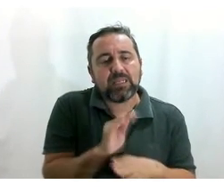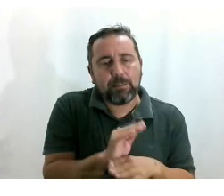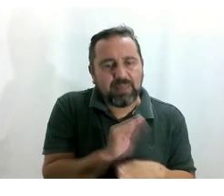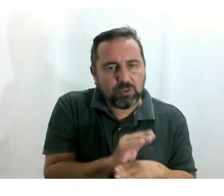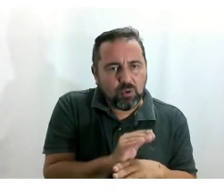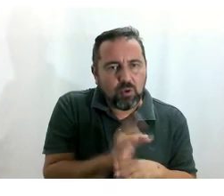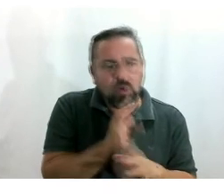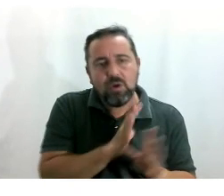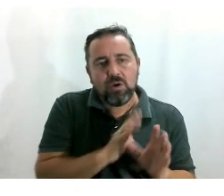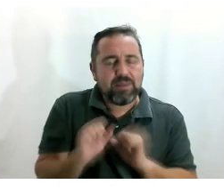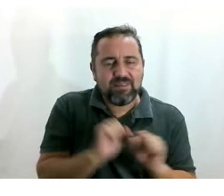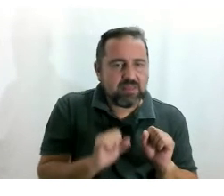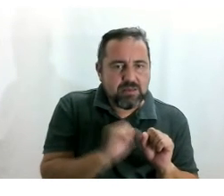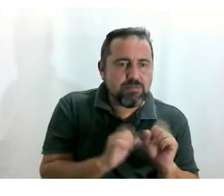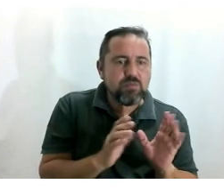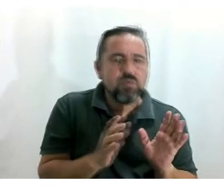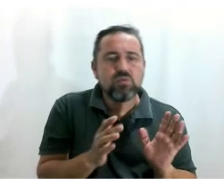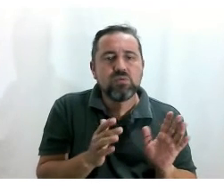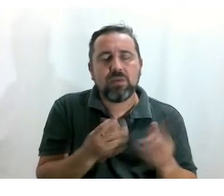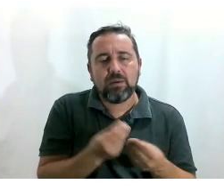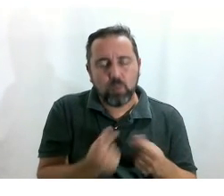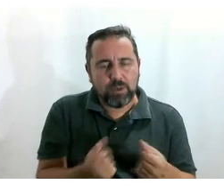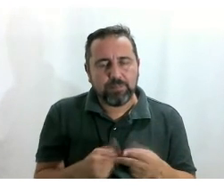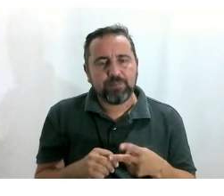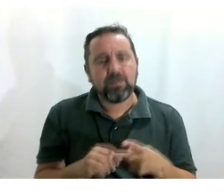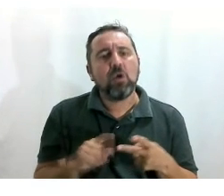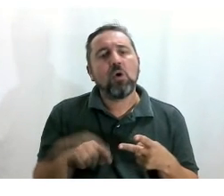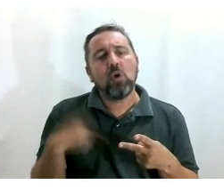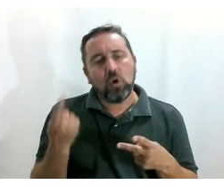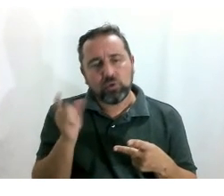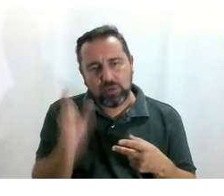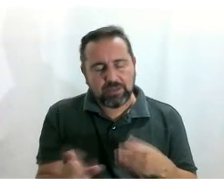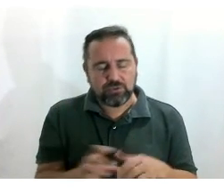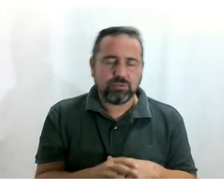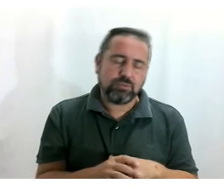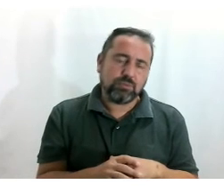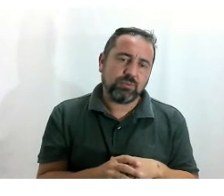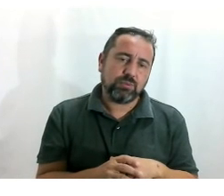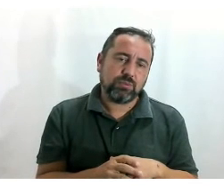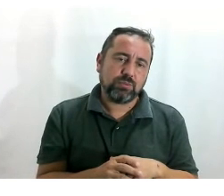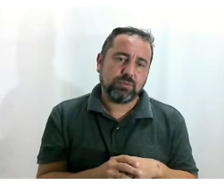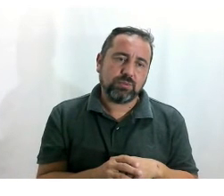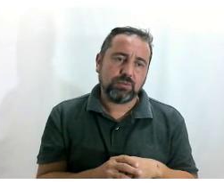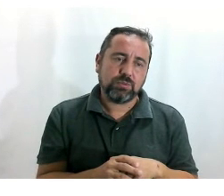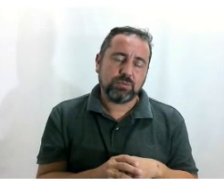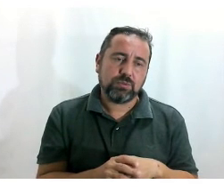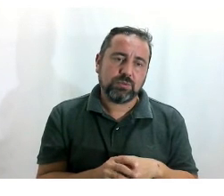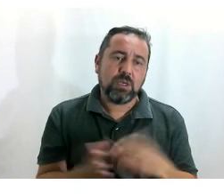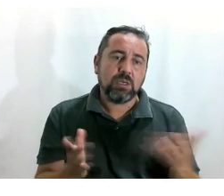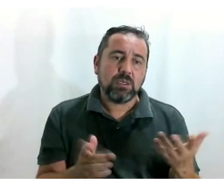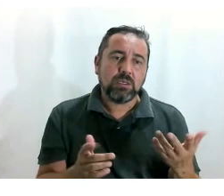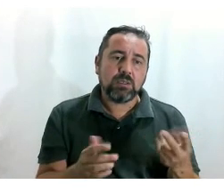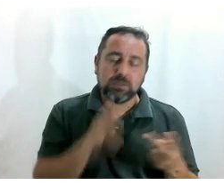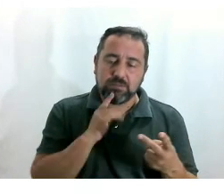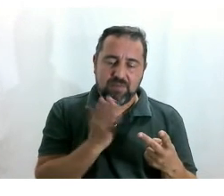tratamiento preventivo de cura. Otro caso son afectados por